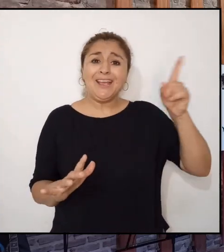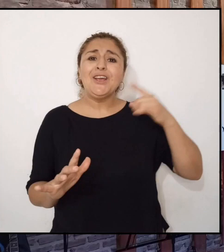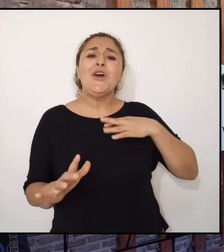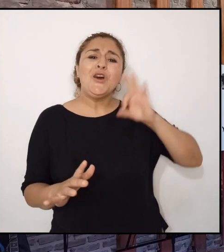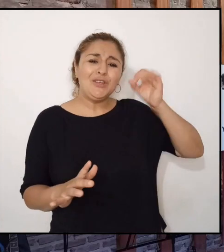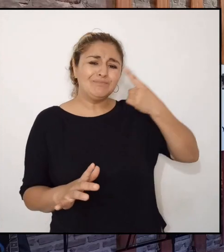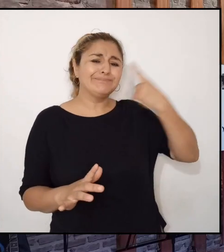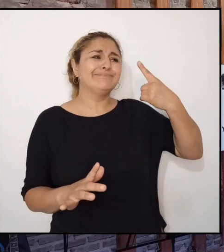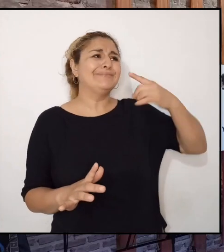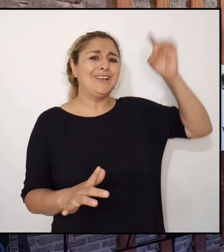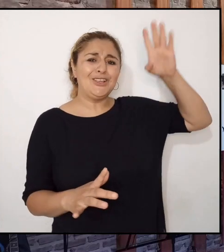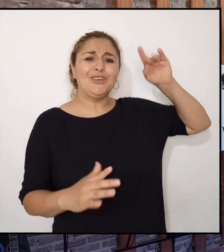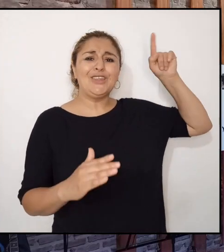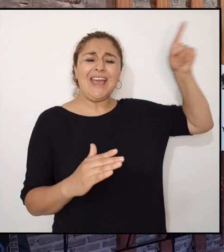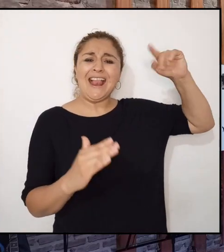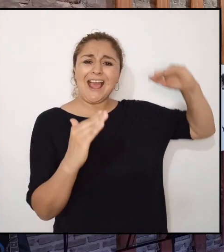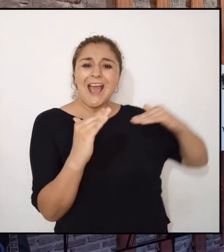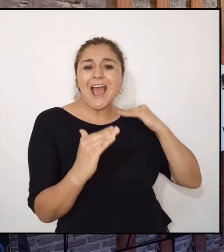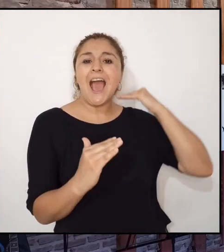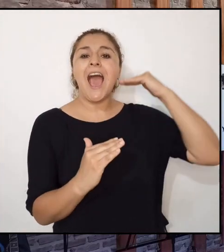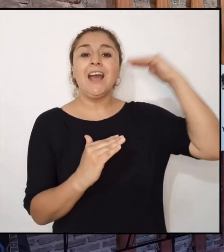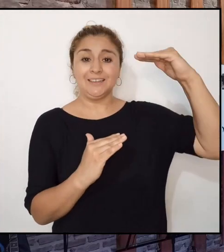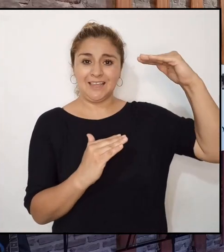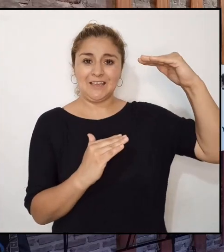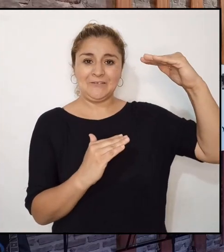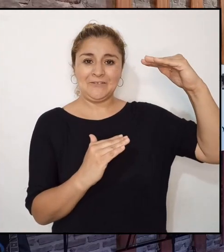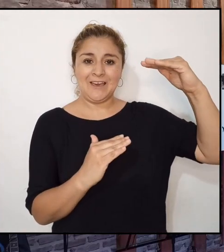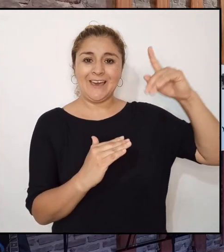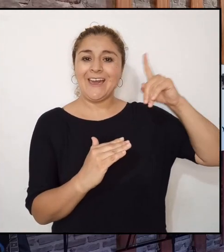ningún acontecimiento que no esté bajo el poder de Dios.